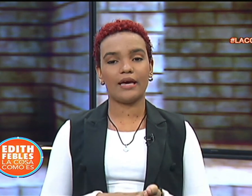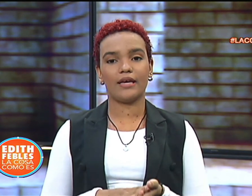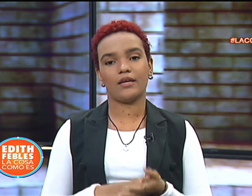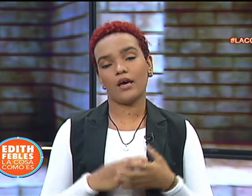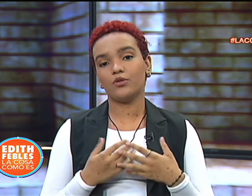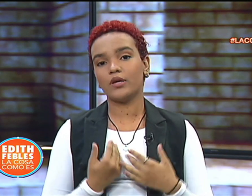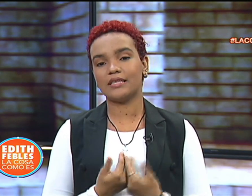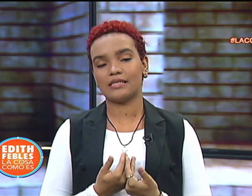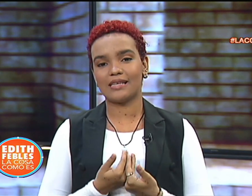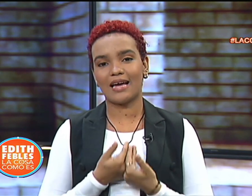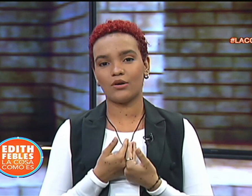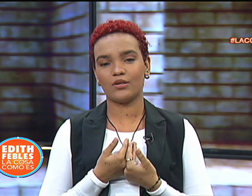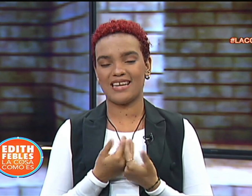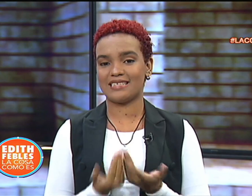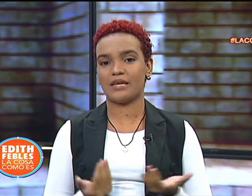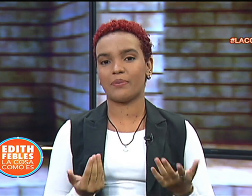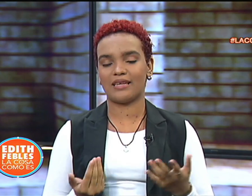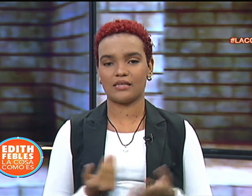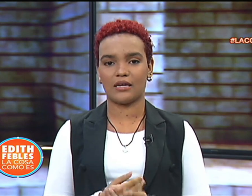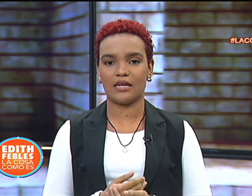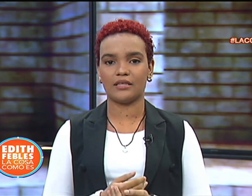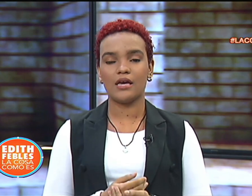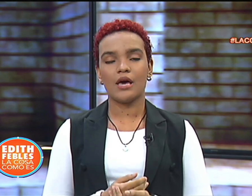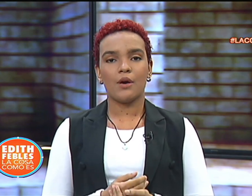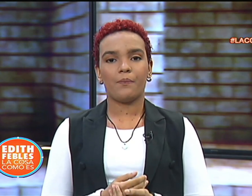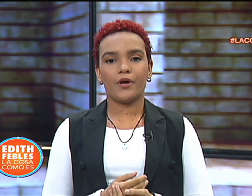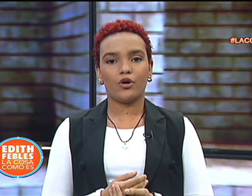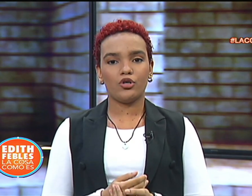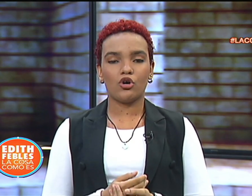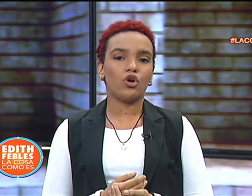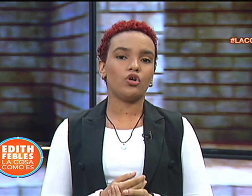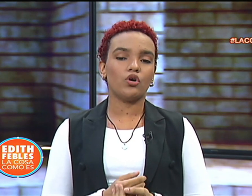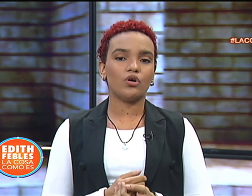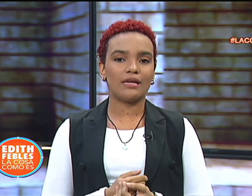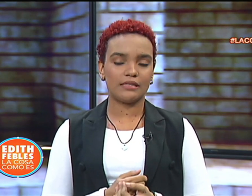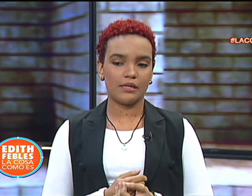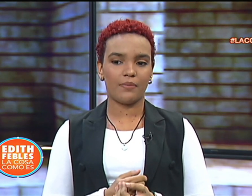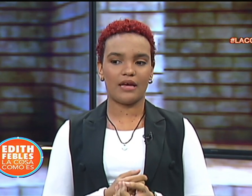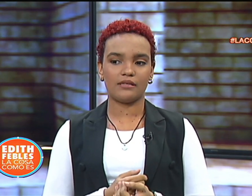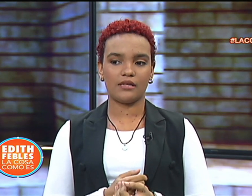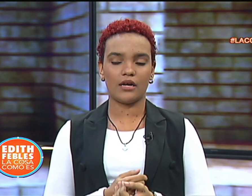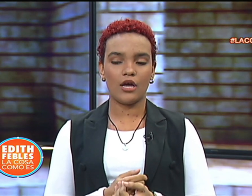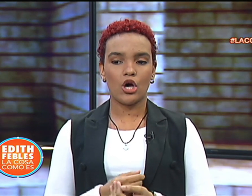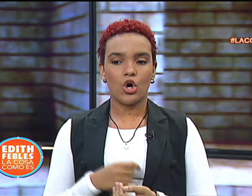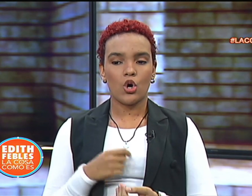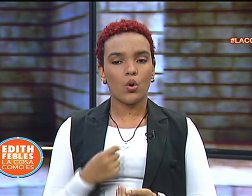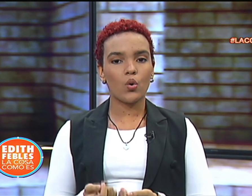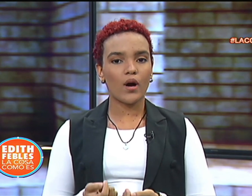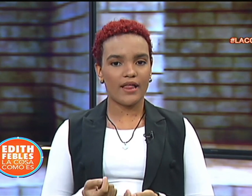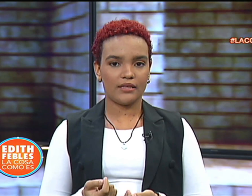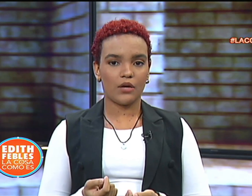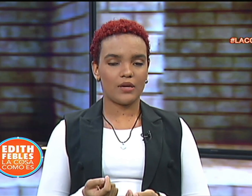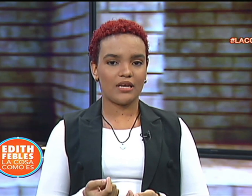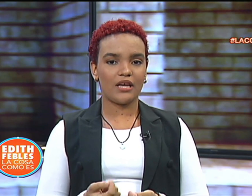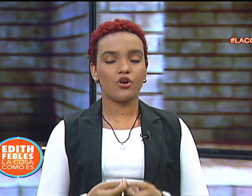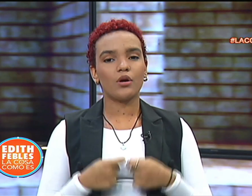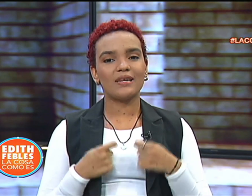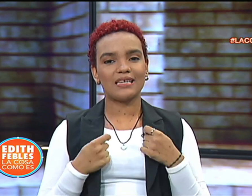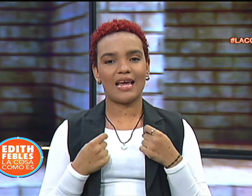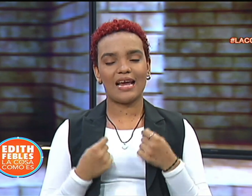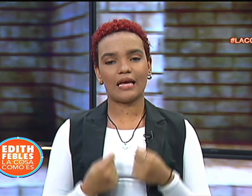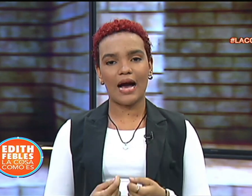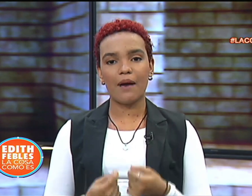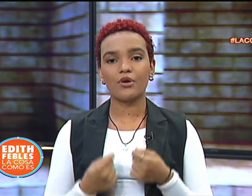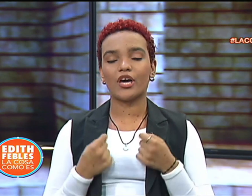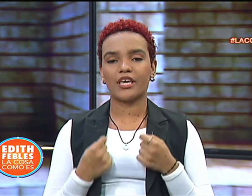que no es necesario nacer para ser grande pero yo no nací para hacer un cadete cualquiera yo quiero